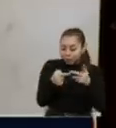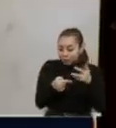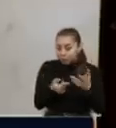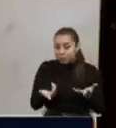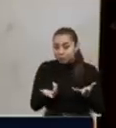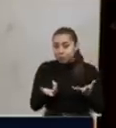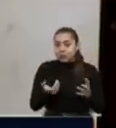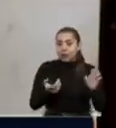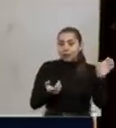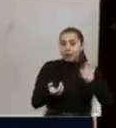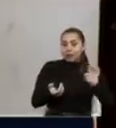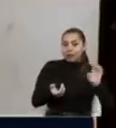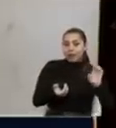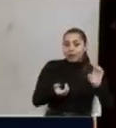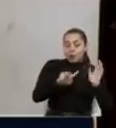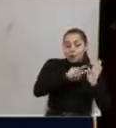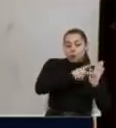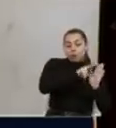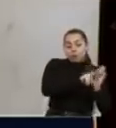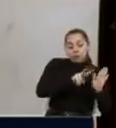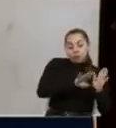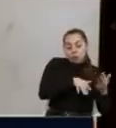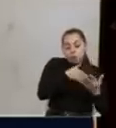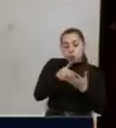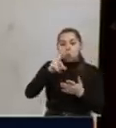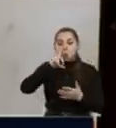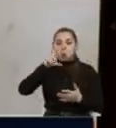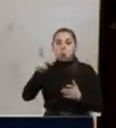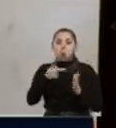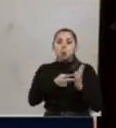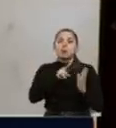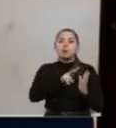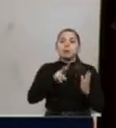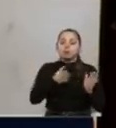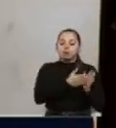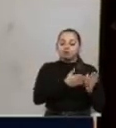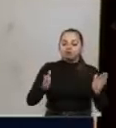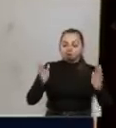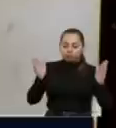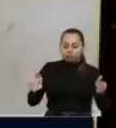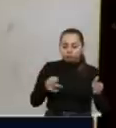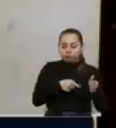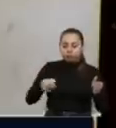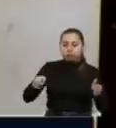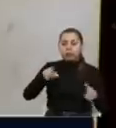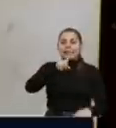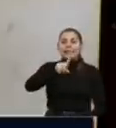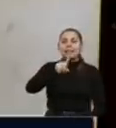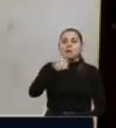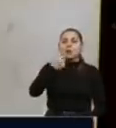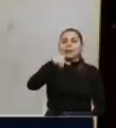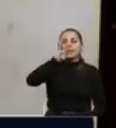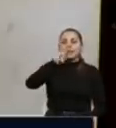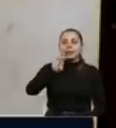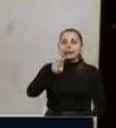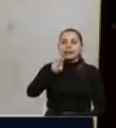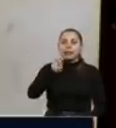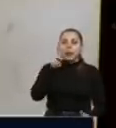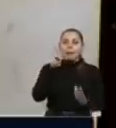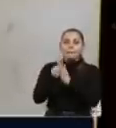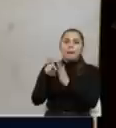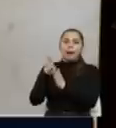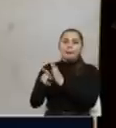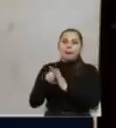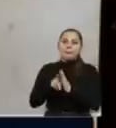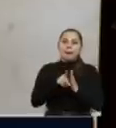de enero del 2022 a julio del 2022, se reportaron 117